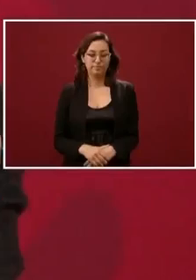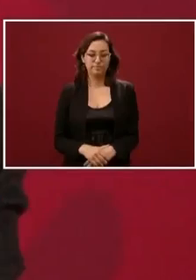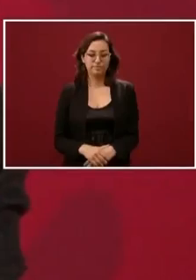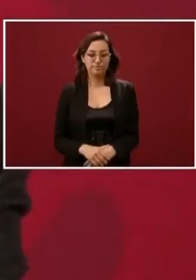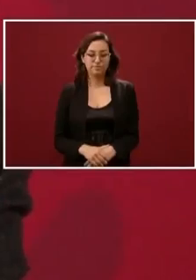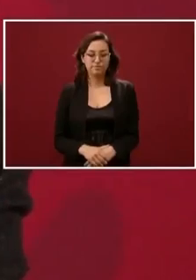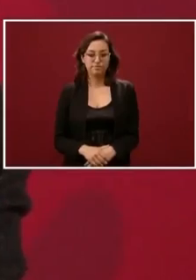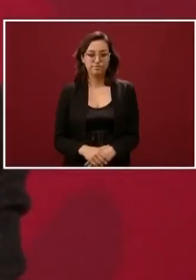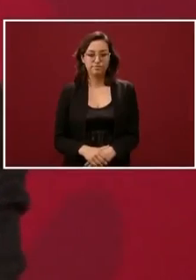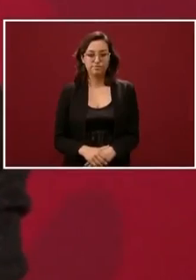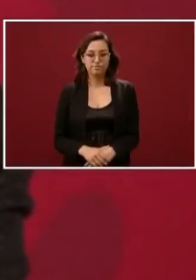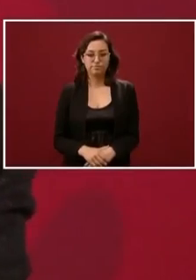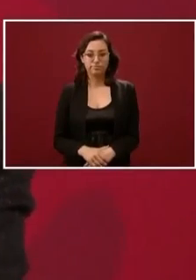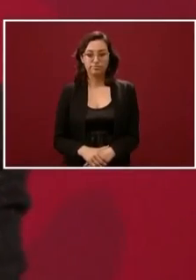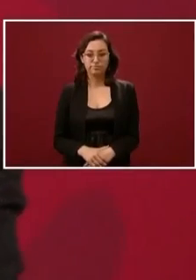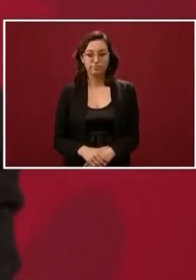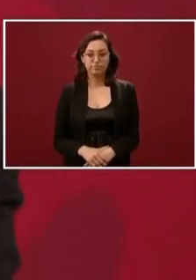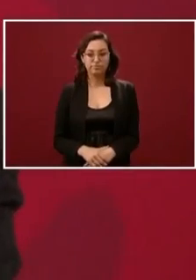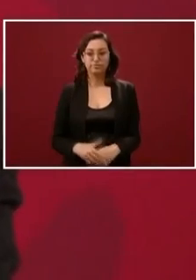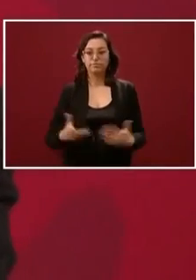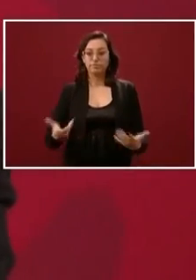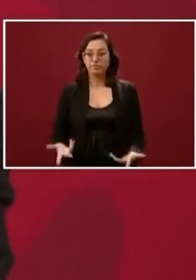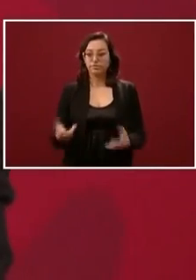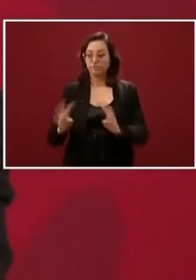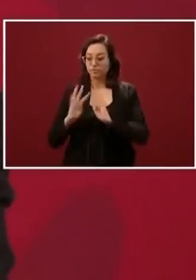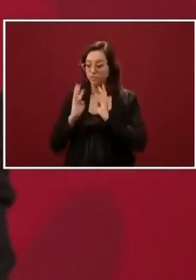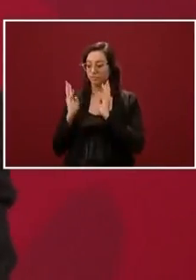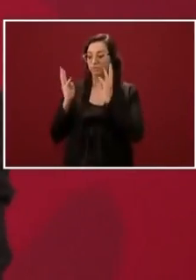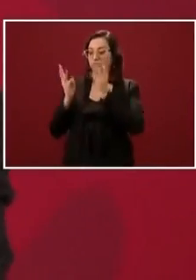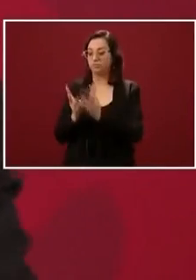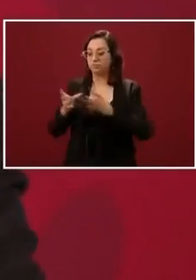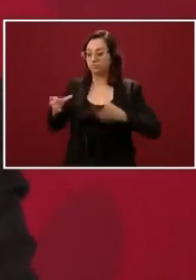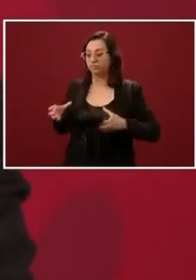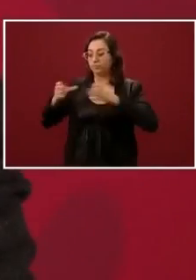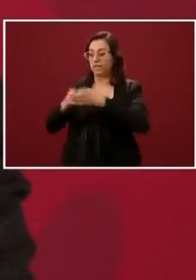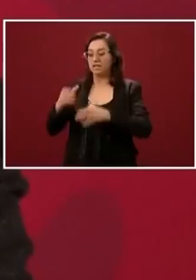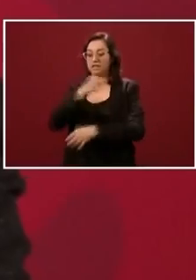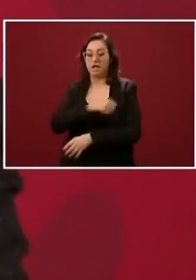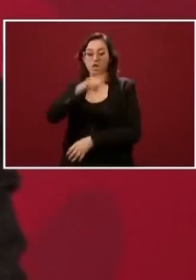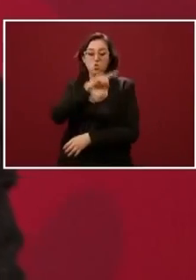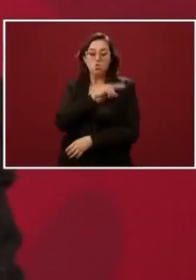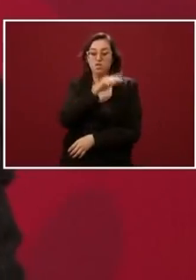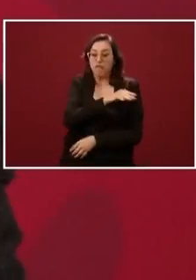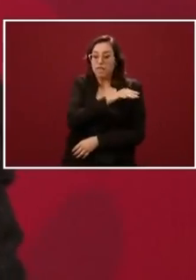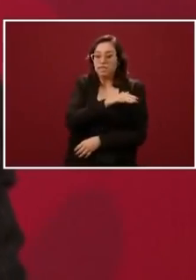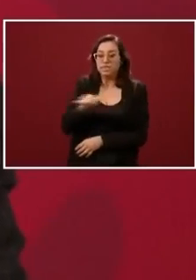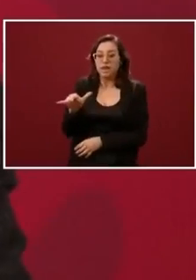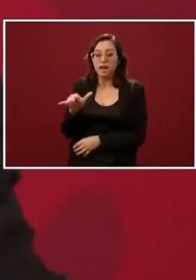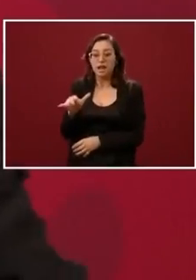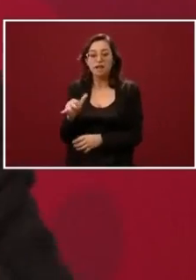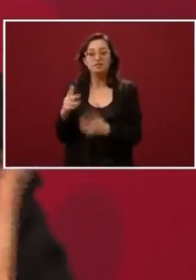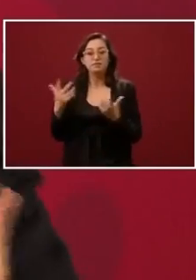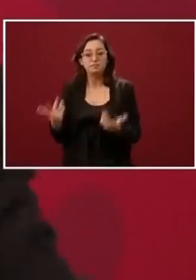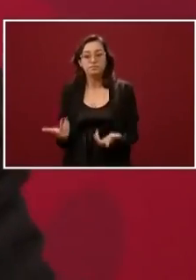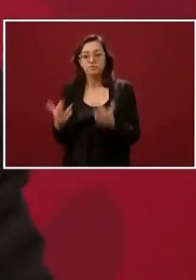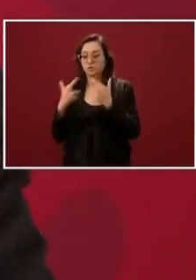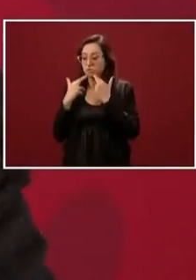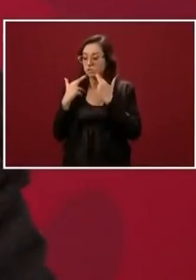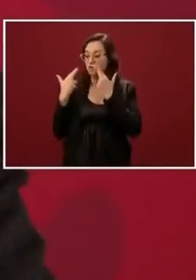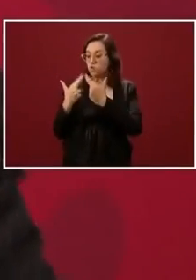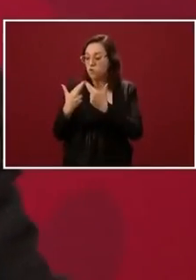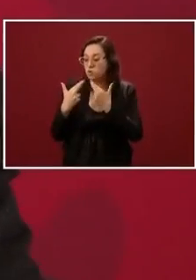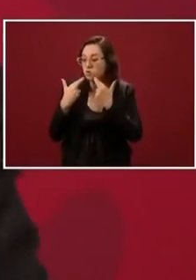El órgano de autoridad sanitaria colegiado llamado Consejo de Salubridad General se reúne o se puede